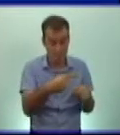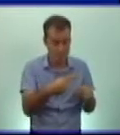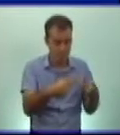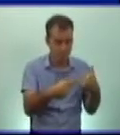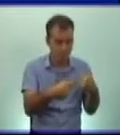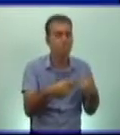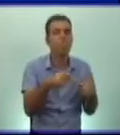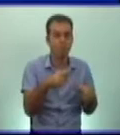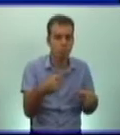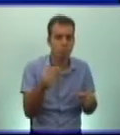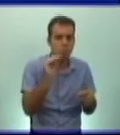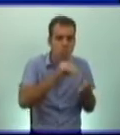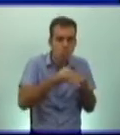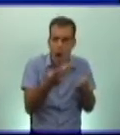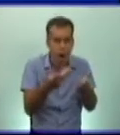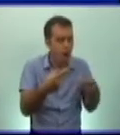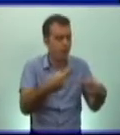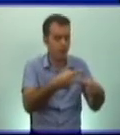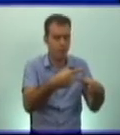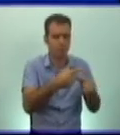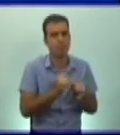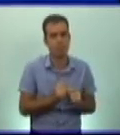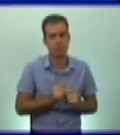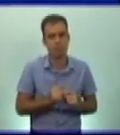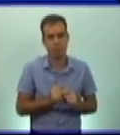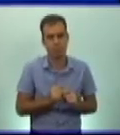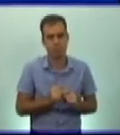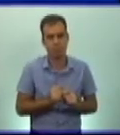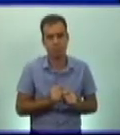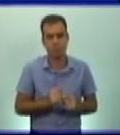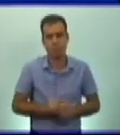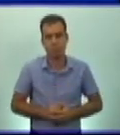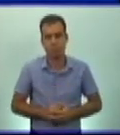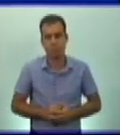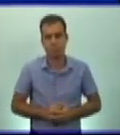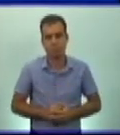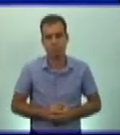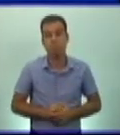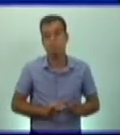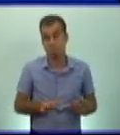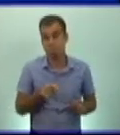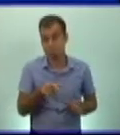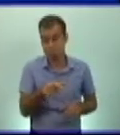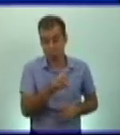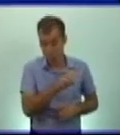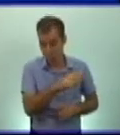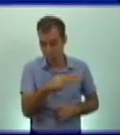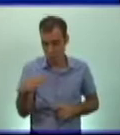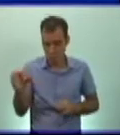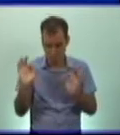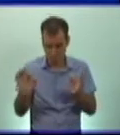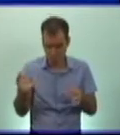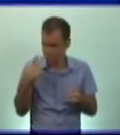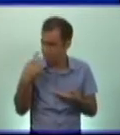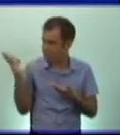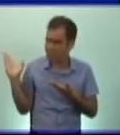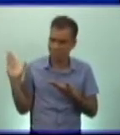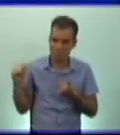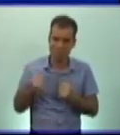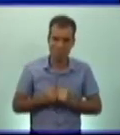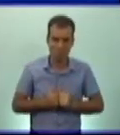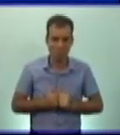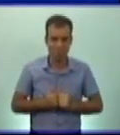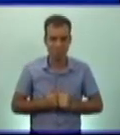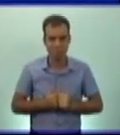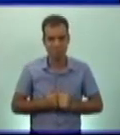de átomos de cada elemento antes y después de la reacción. Ahora sí puedo decir que tengo una ecuación química completa, ¿verdad?